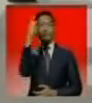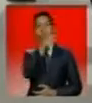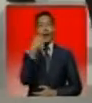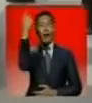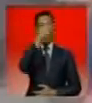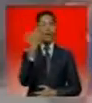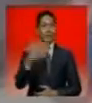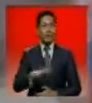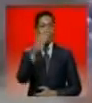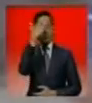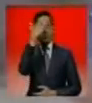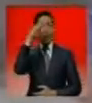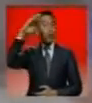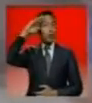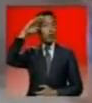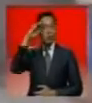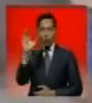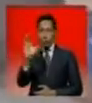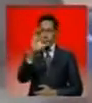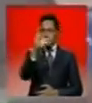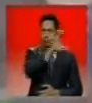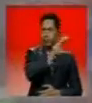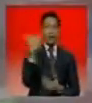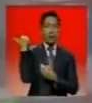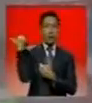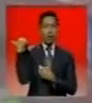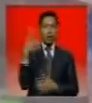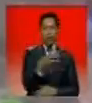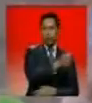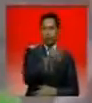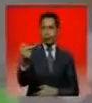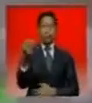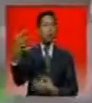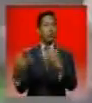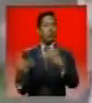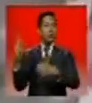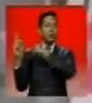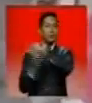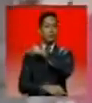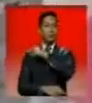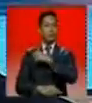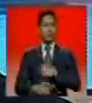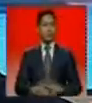la policía para que responda ante la justicia. Mario Pinto, Gama Noticias.